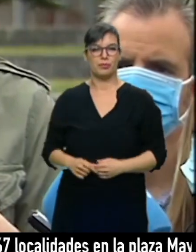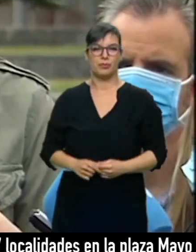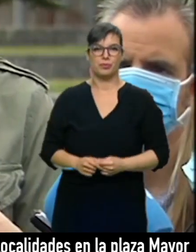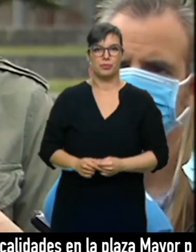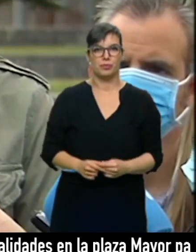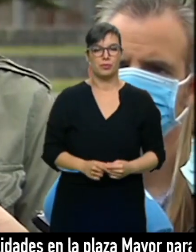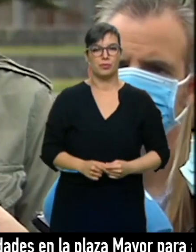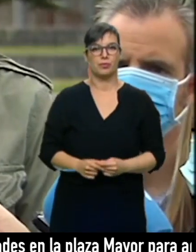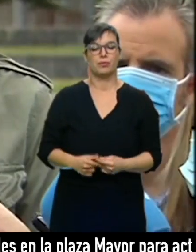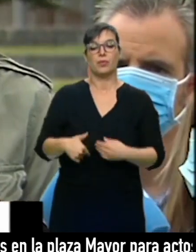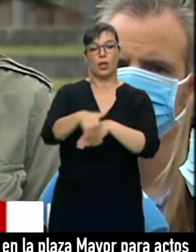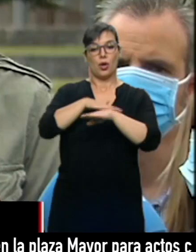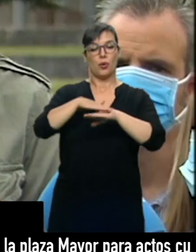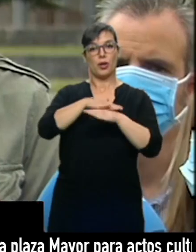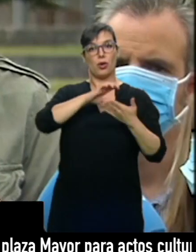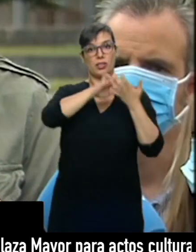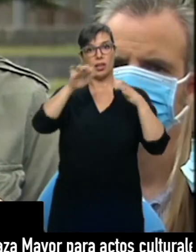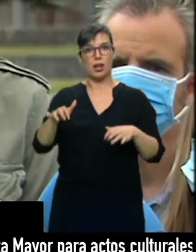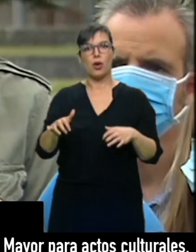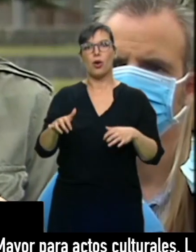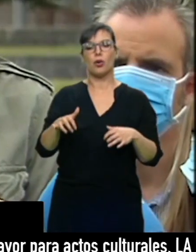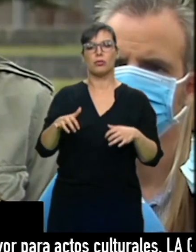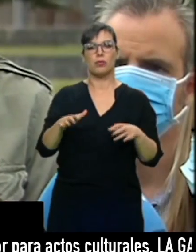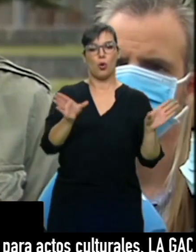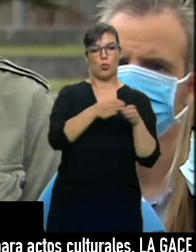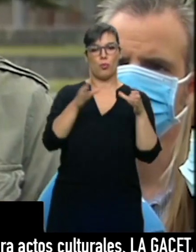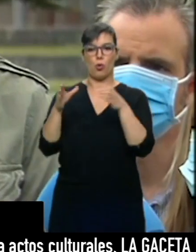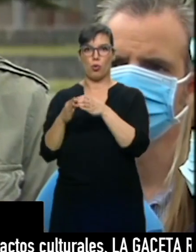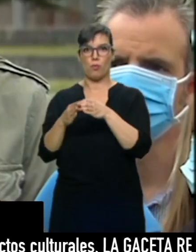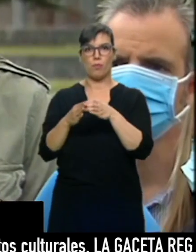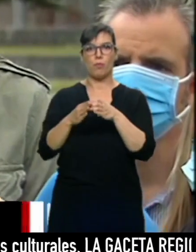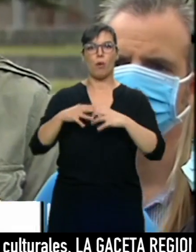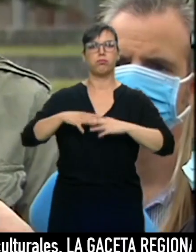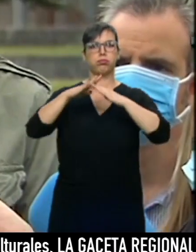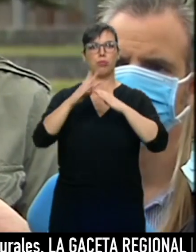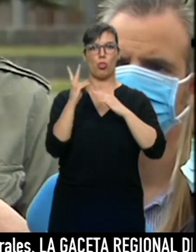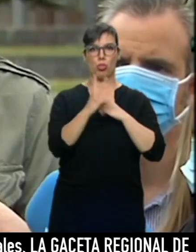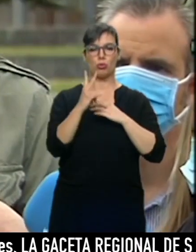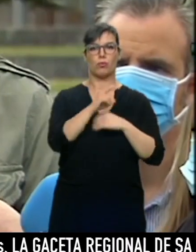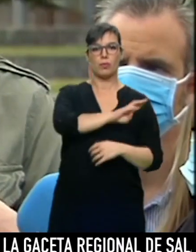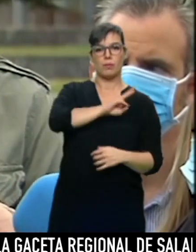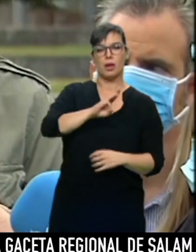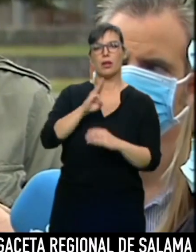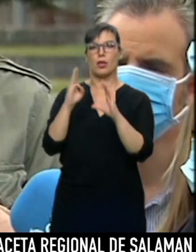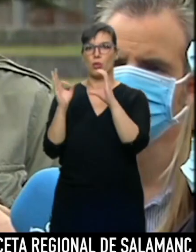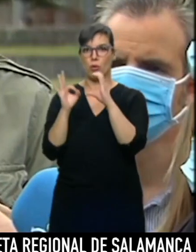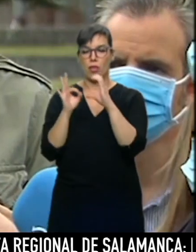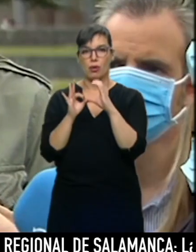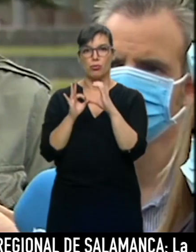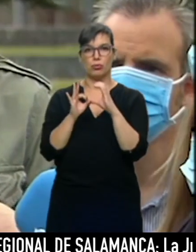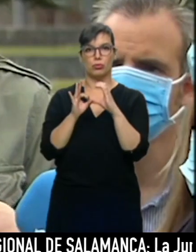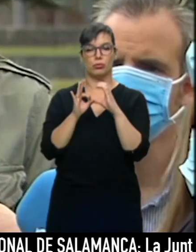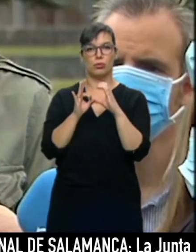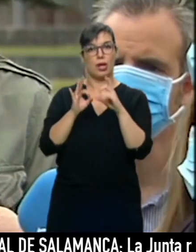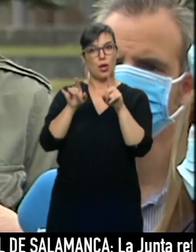El Gobierno de Castilla y León está sustentado en dos fuerzas políticas, el Partido Popular y Ciudadanos, como